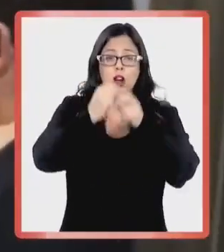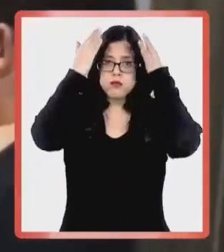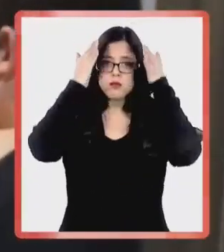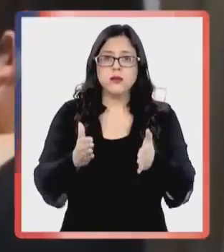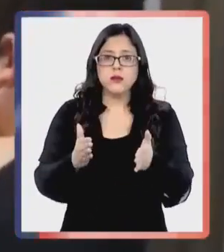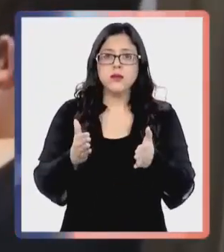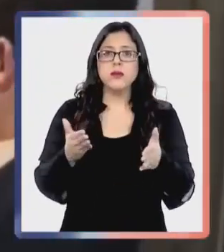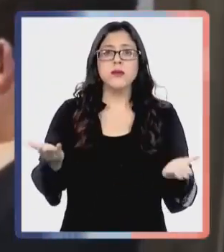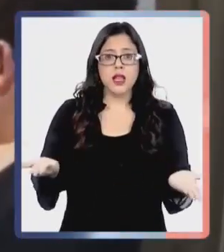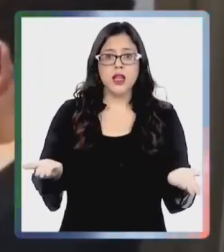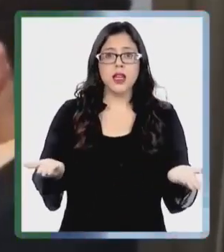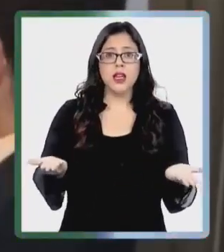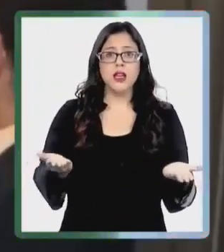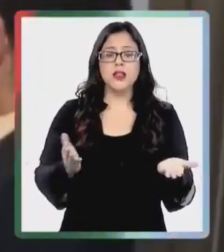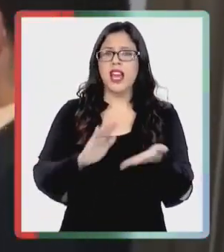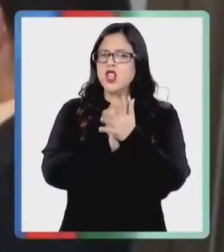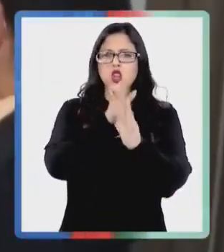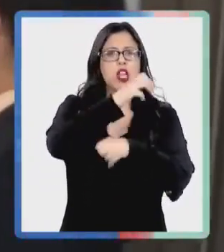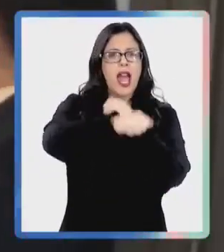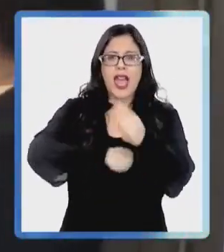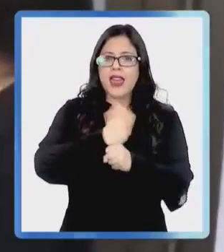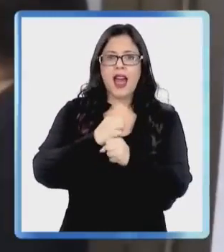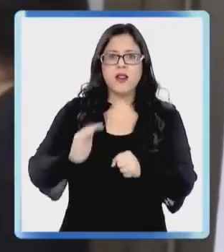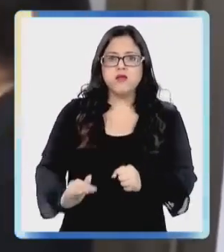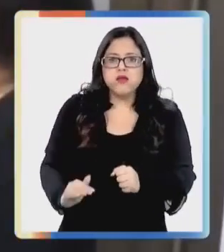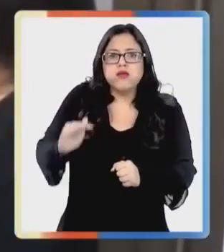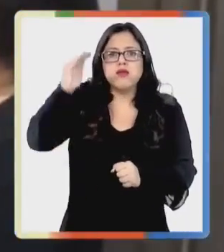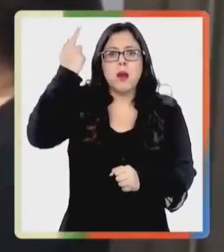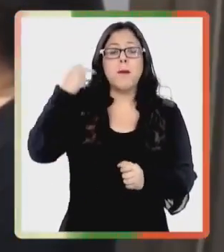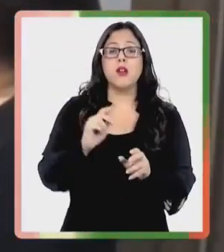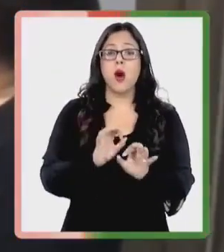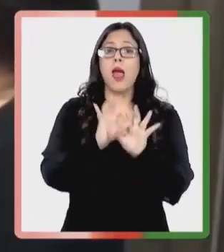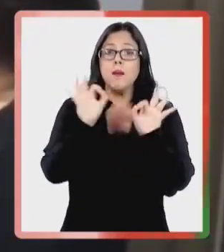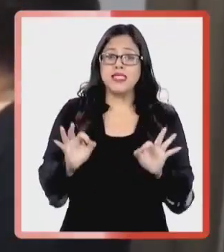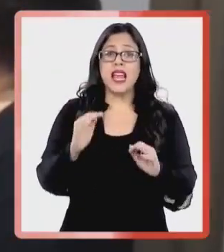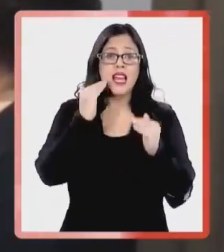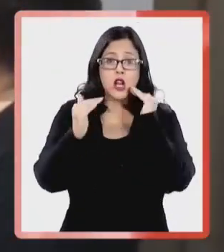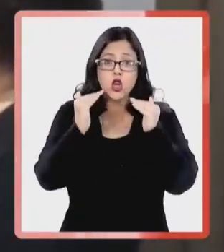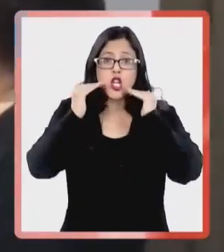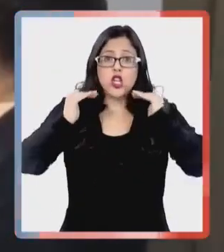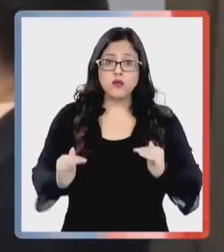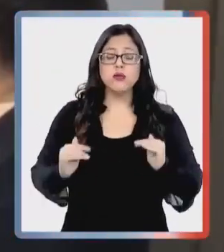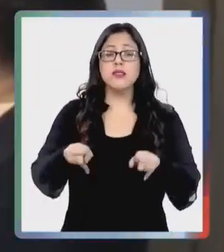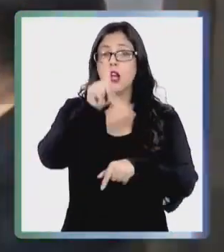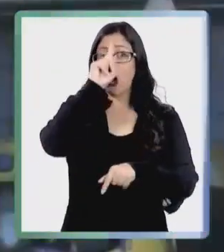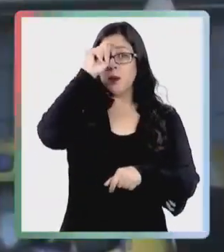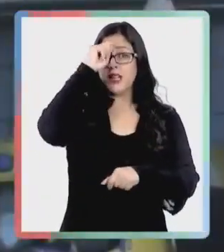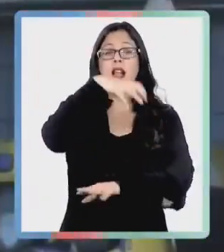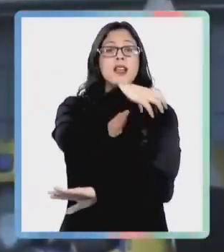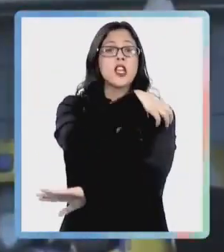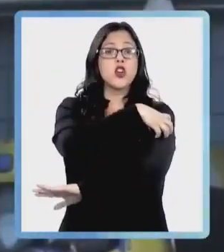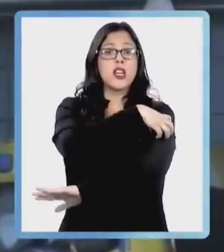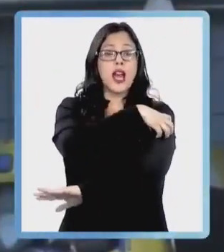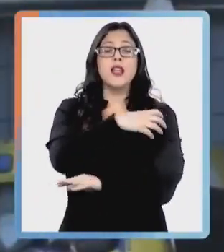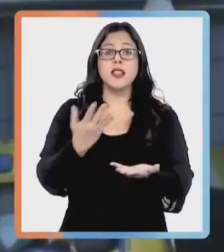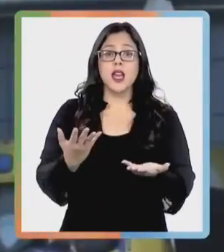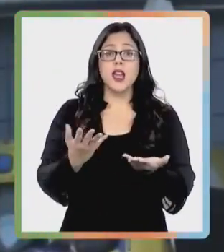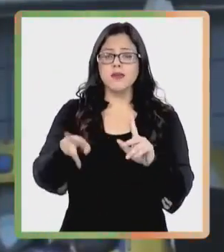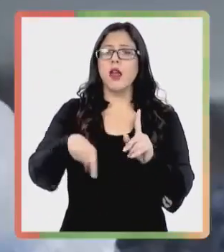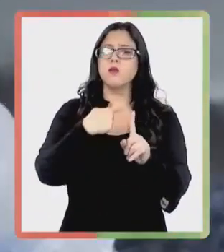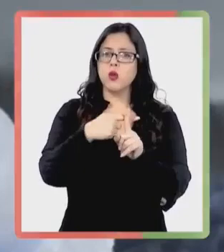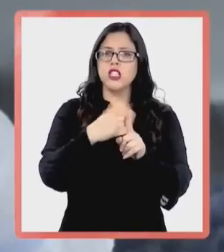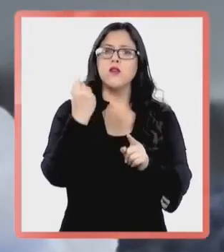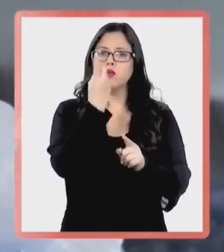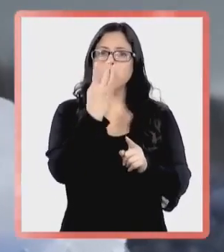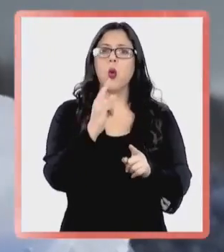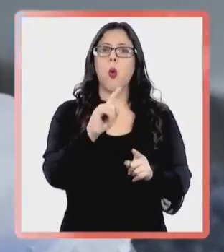la focalización en todas las edades, pero en particular en los niños y niñas. En caso del hospital regional, las cifras son